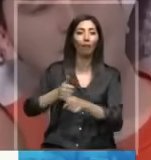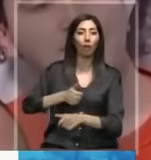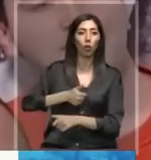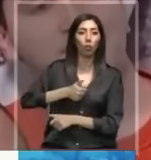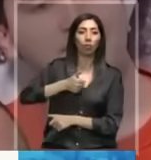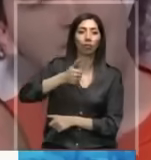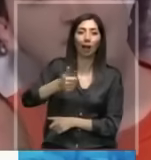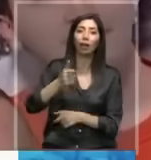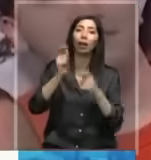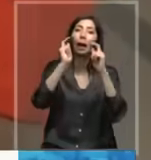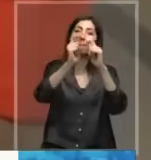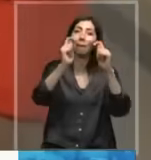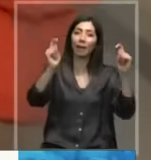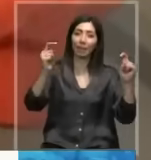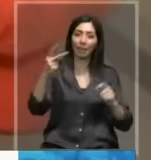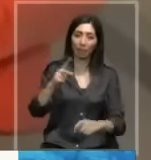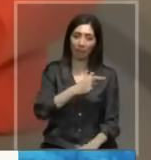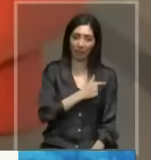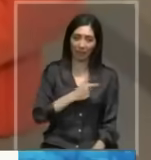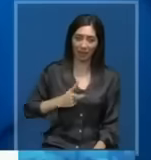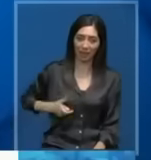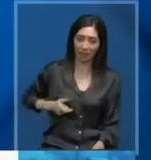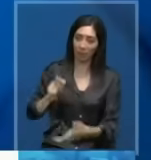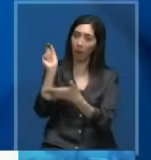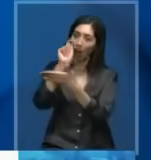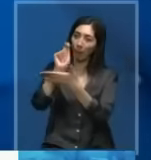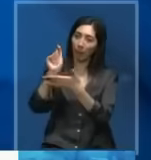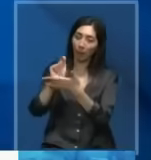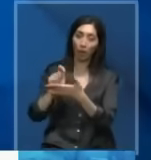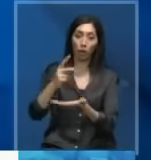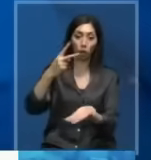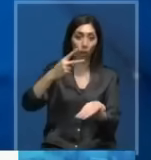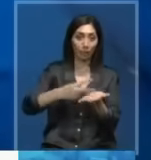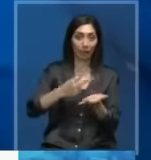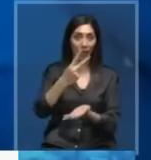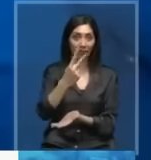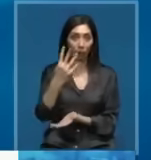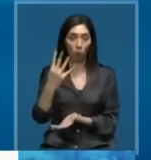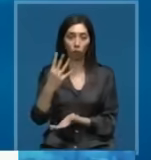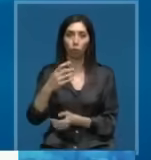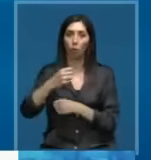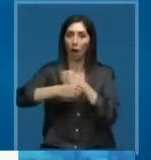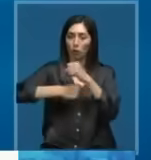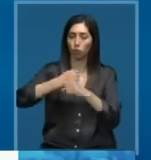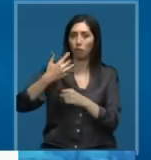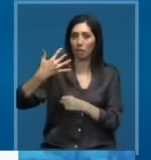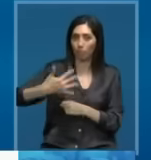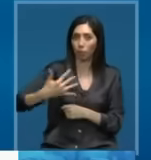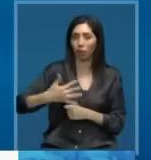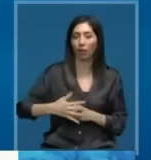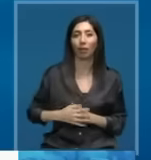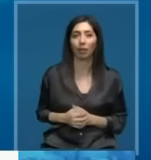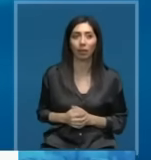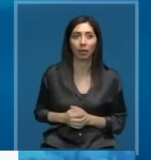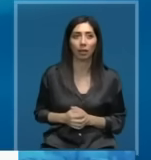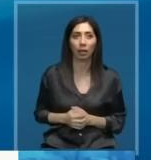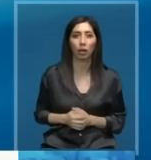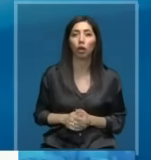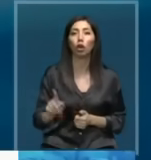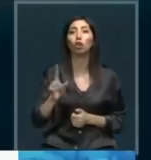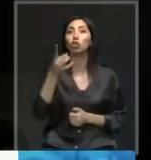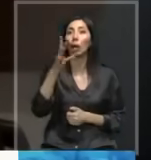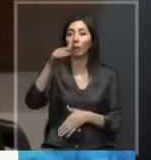campaña presidencial. Este 2024 es un año crucial para el mandatario, pero no solo en las